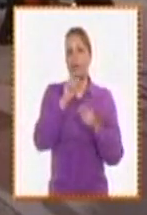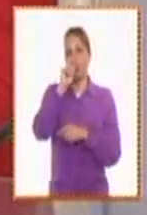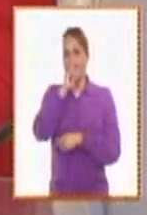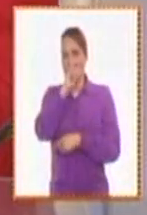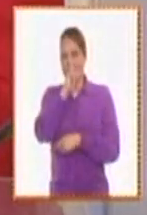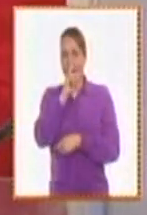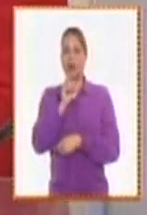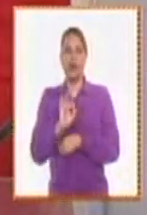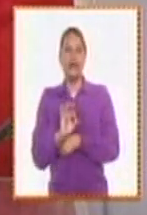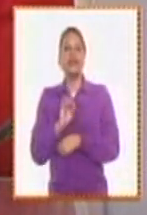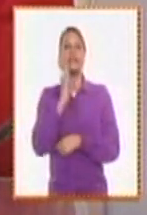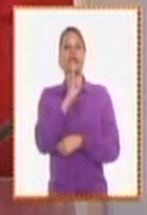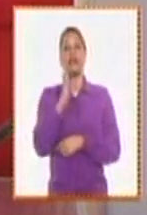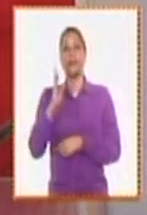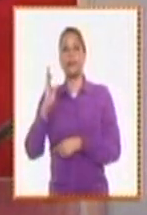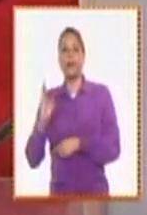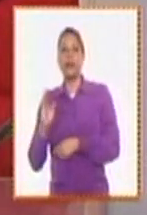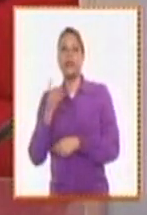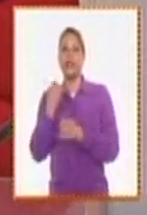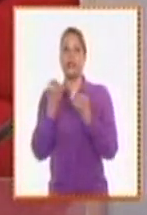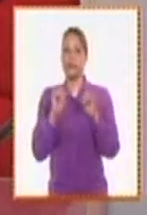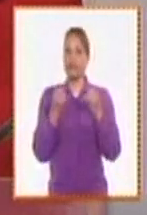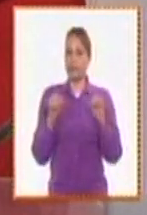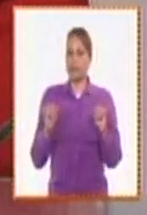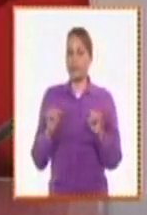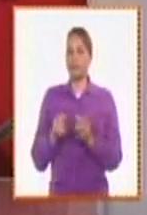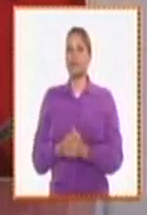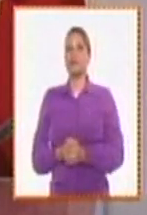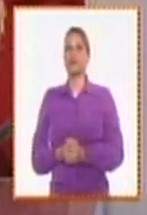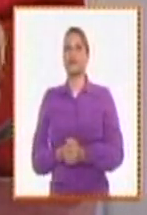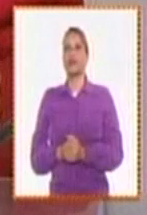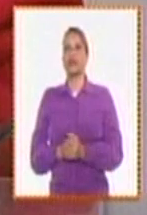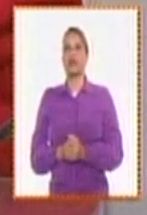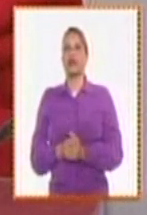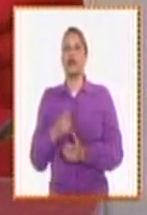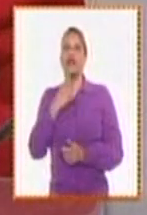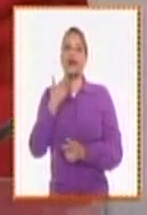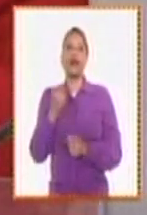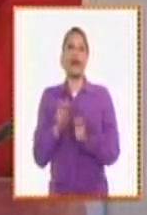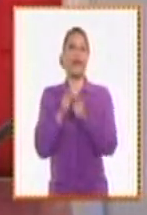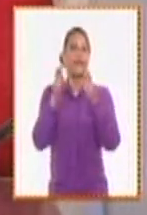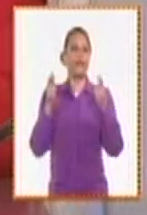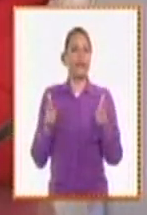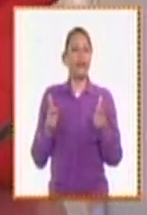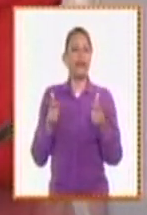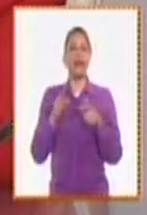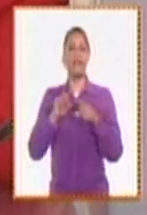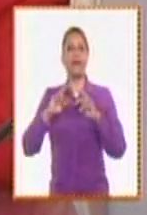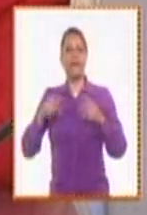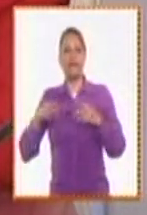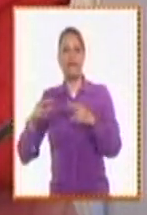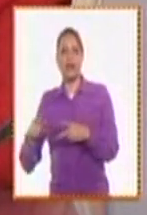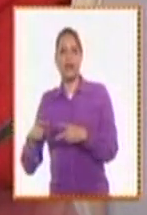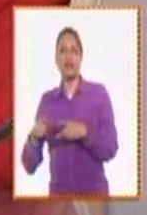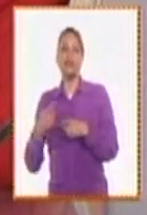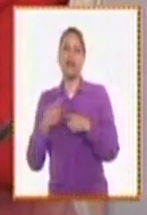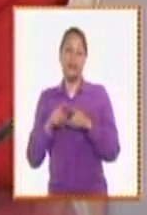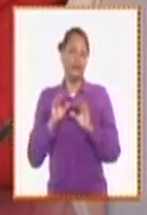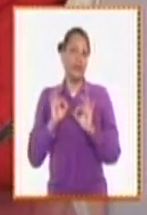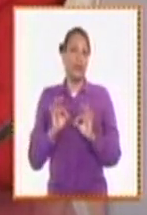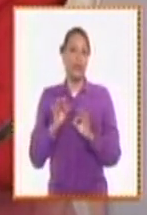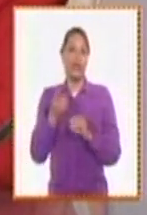se respeta en cada caso la individualización, la proporcionalidad, la racionalidad que